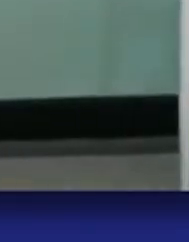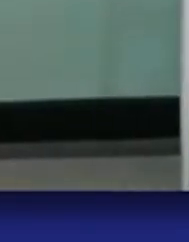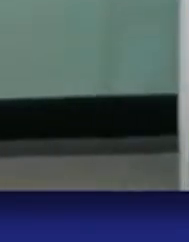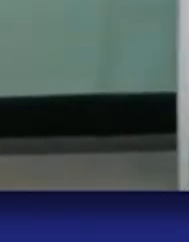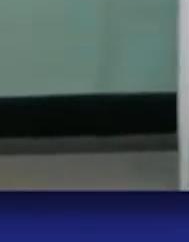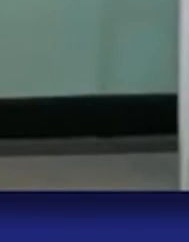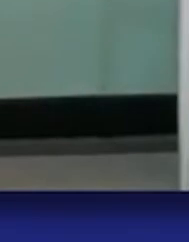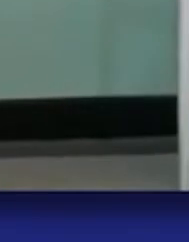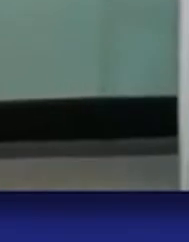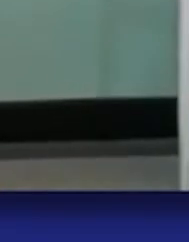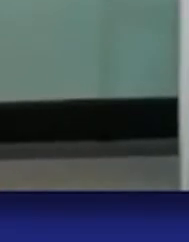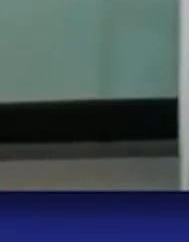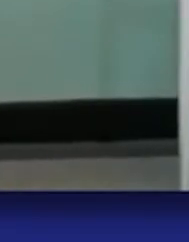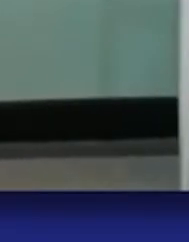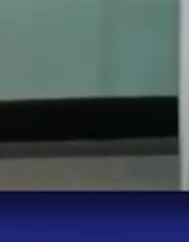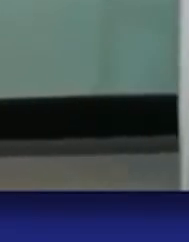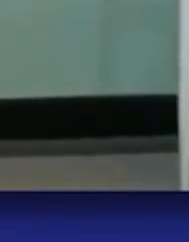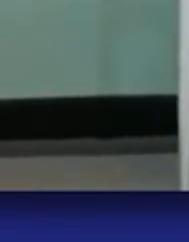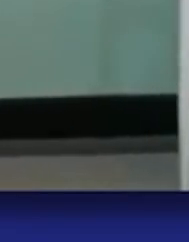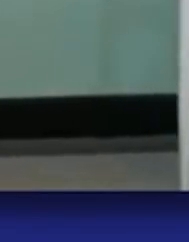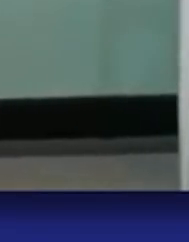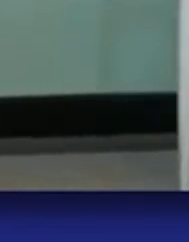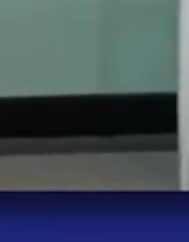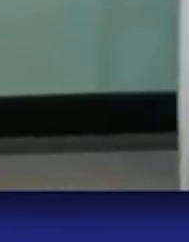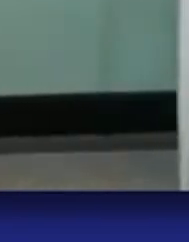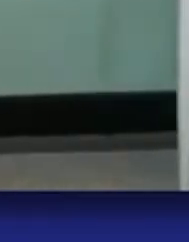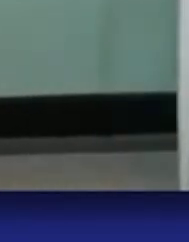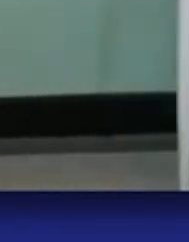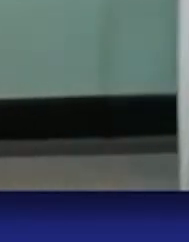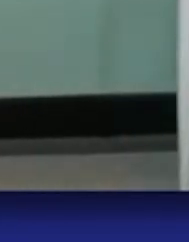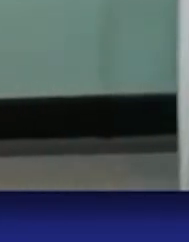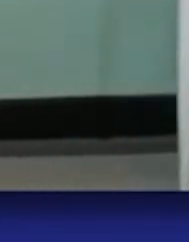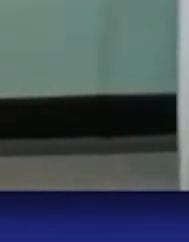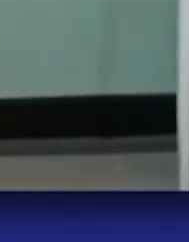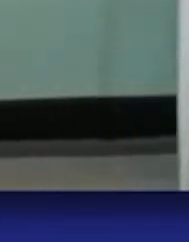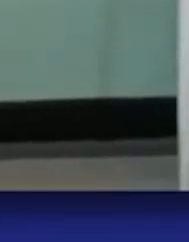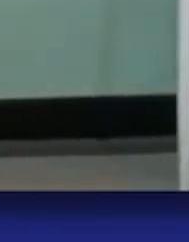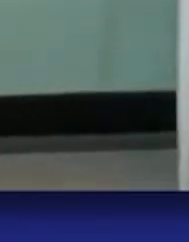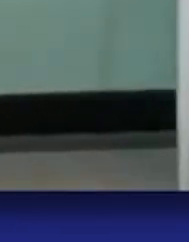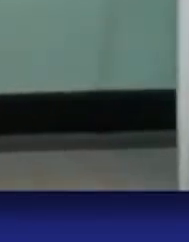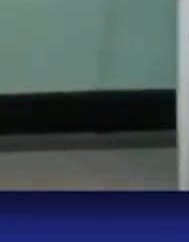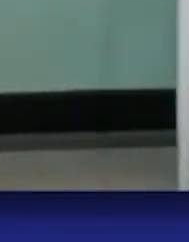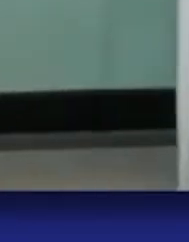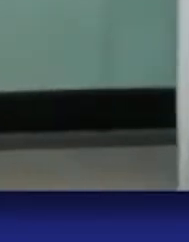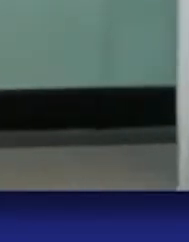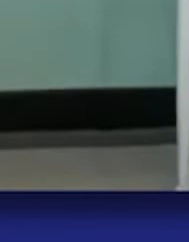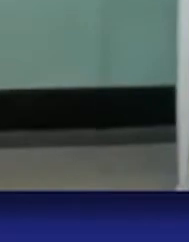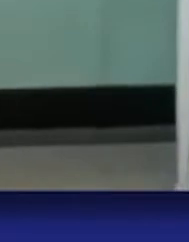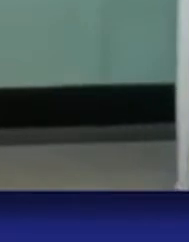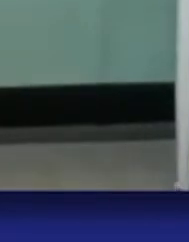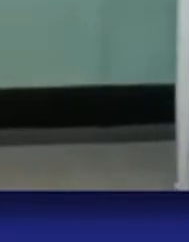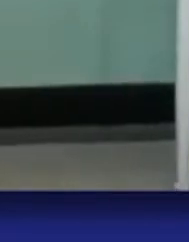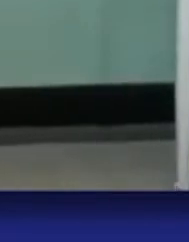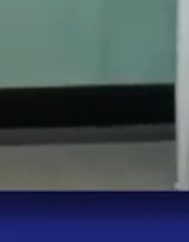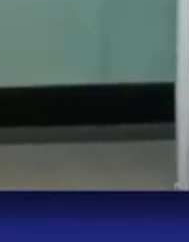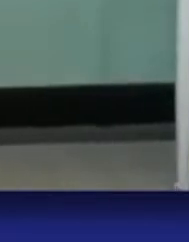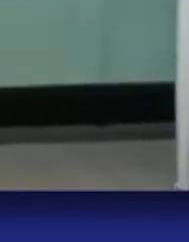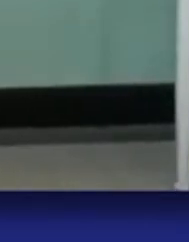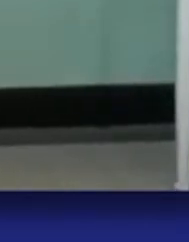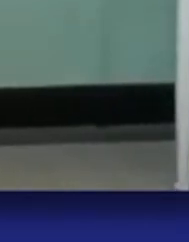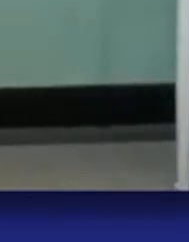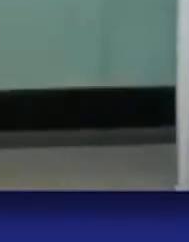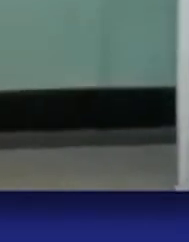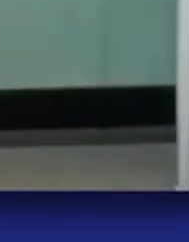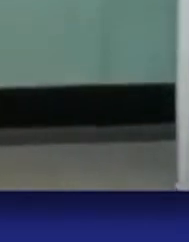Los números primos son números enteros que se dividen entre sí mismos y el número 1. Las reglas de